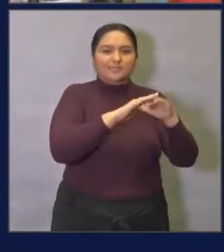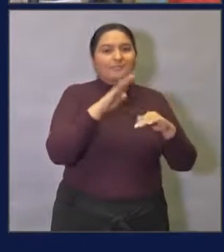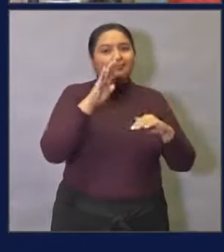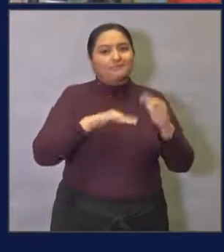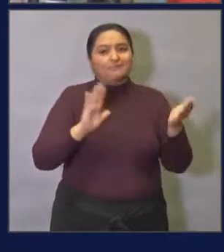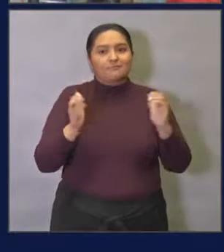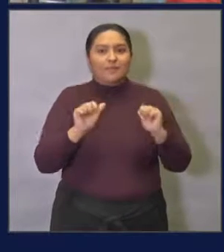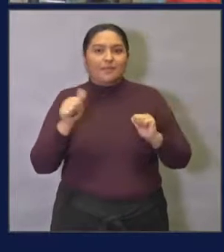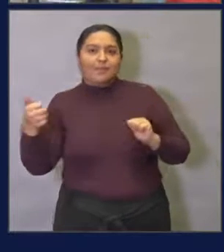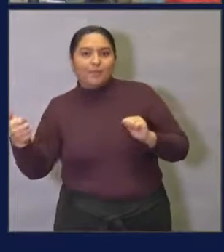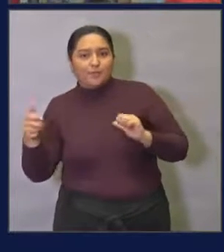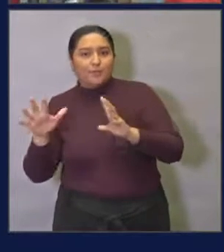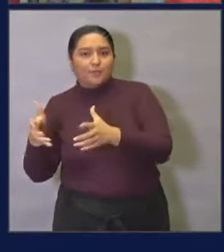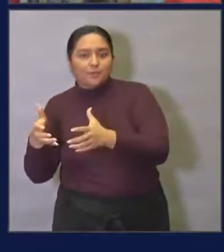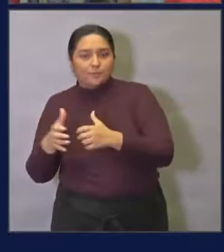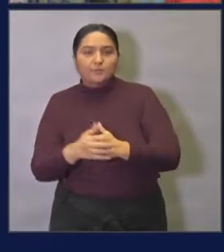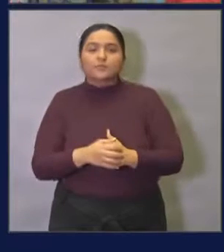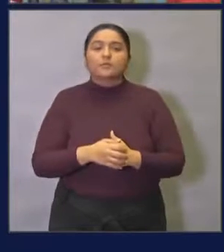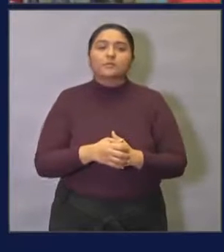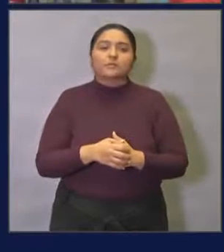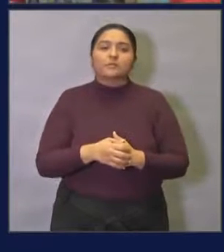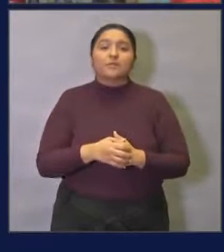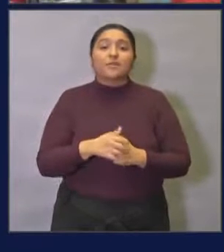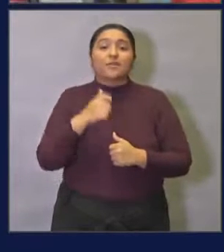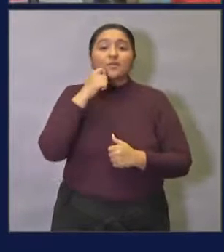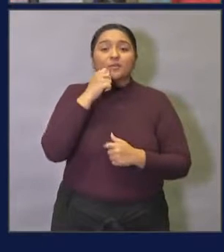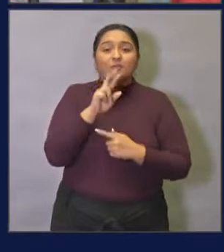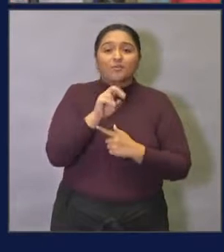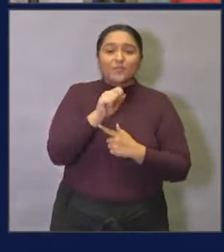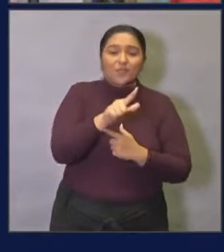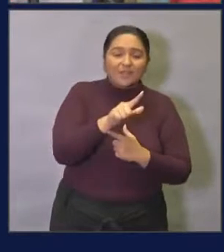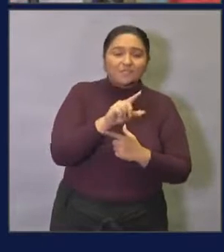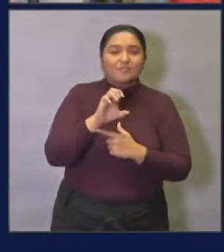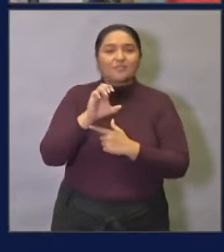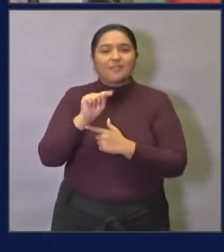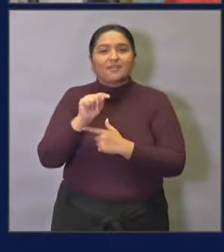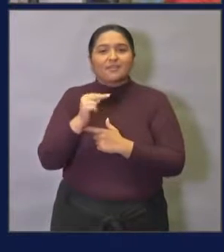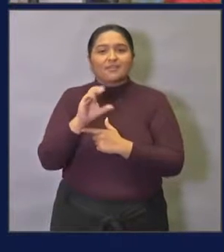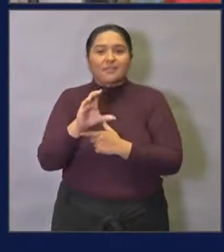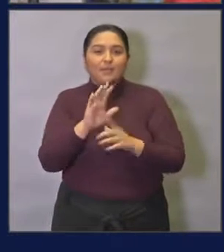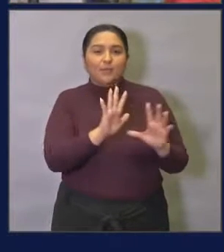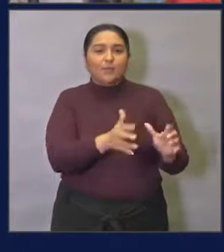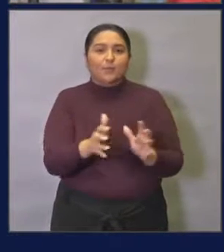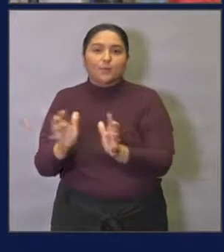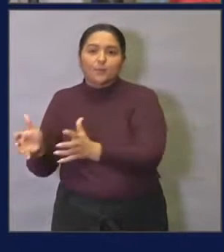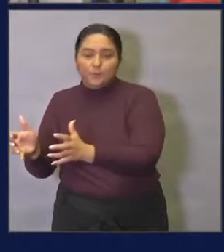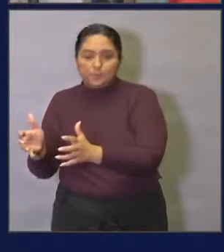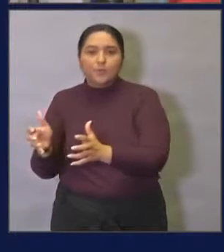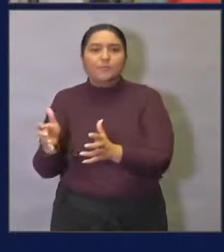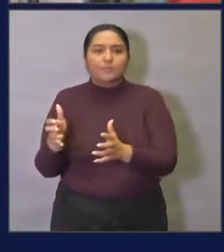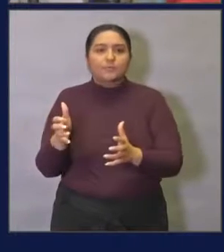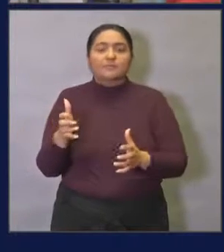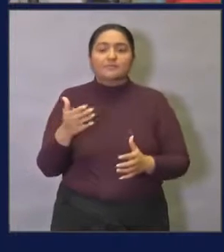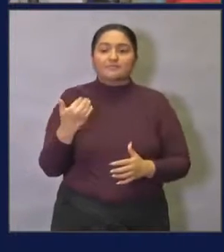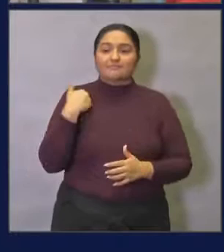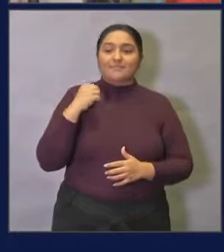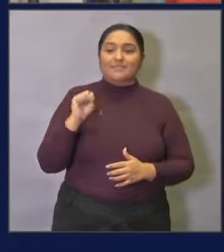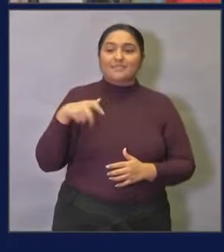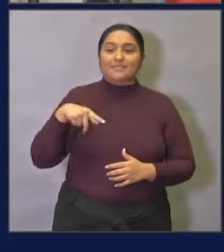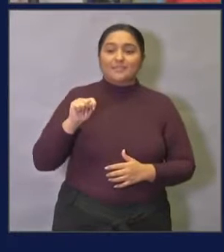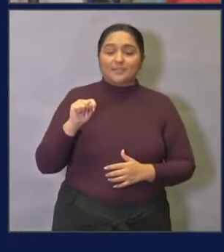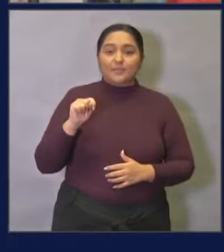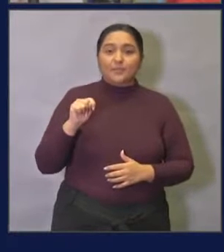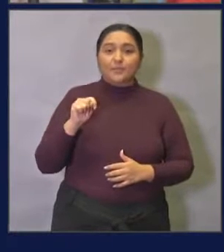otros. Las brechas entre los grupos raciales y étnicos que avanzamos en cerrar en septiembre